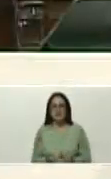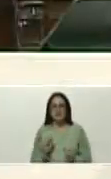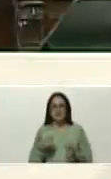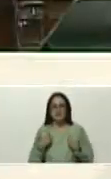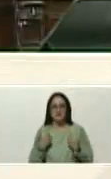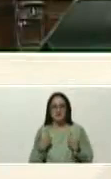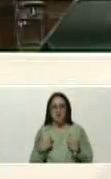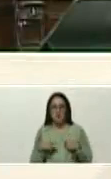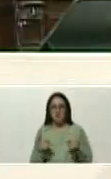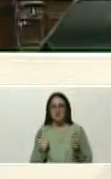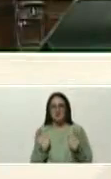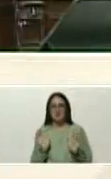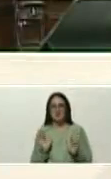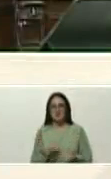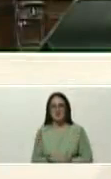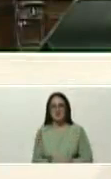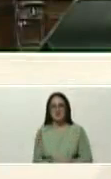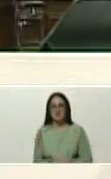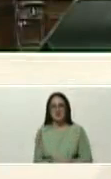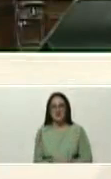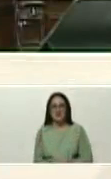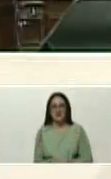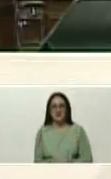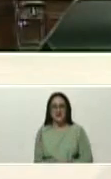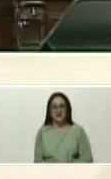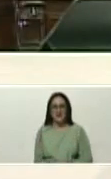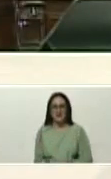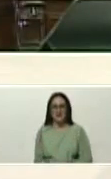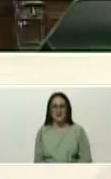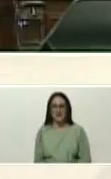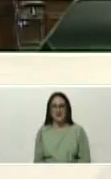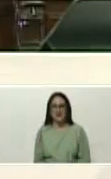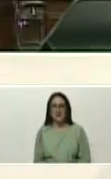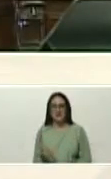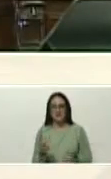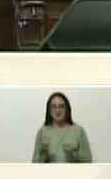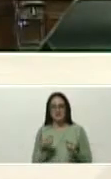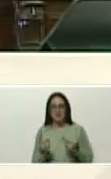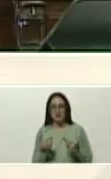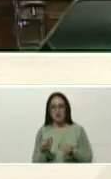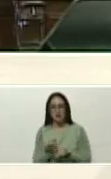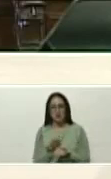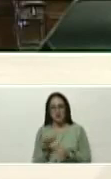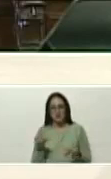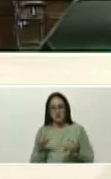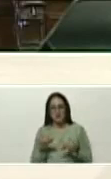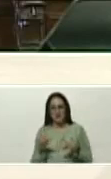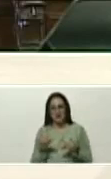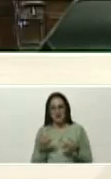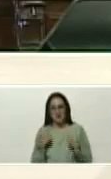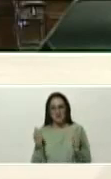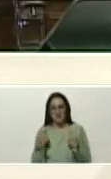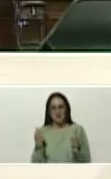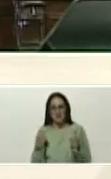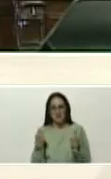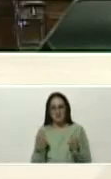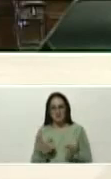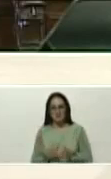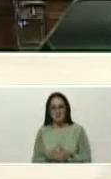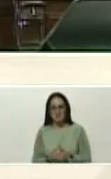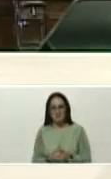Porque hay quienes dicen que en América Latina es imposible impulsar revoluciones. verdaderamente populares, antioligárquicas